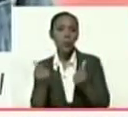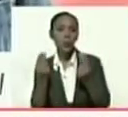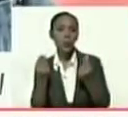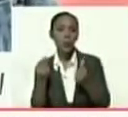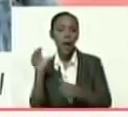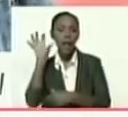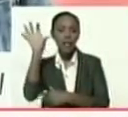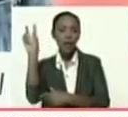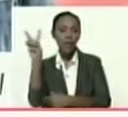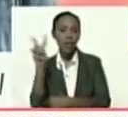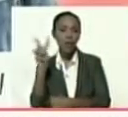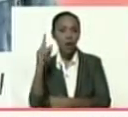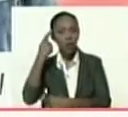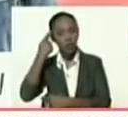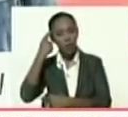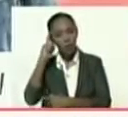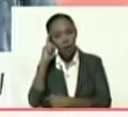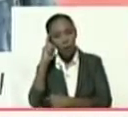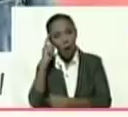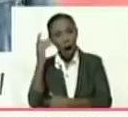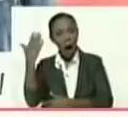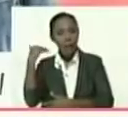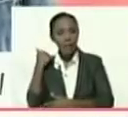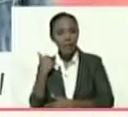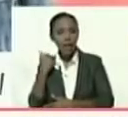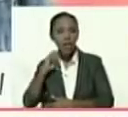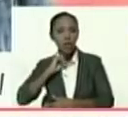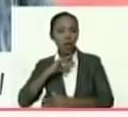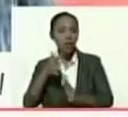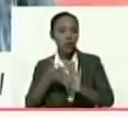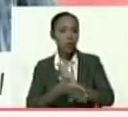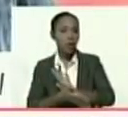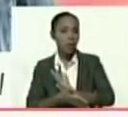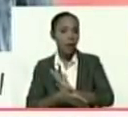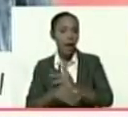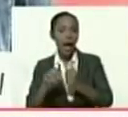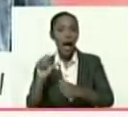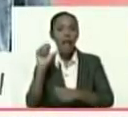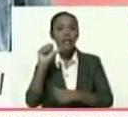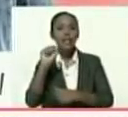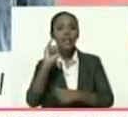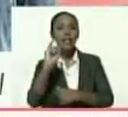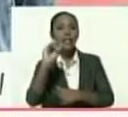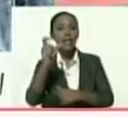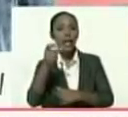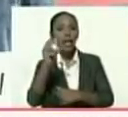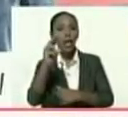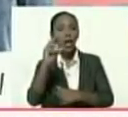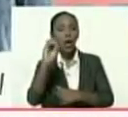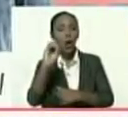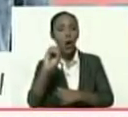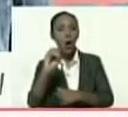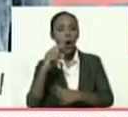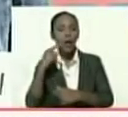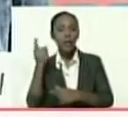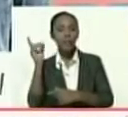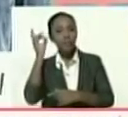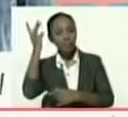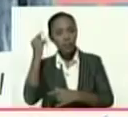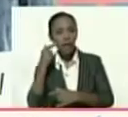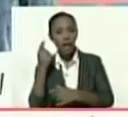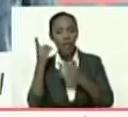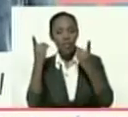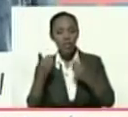Estado venezolano. Recordemos ya los antecedentes en torno a Citgo, cuáles serían las consecuencias de esta